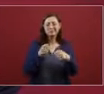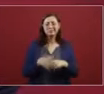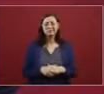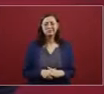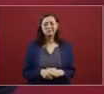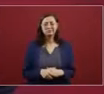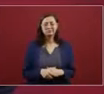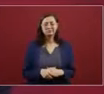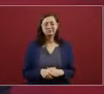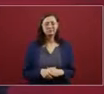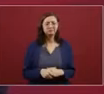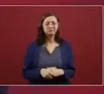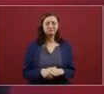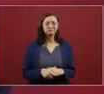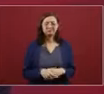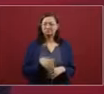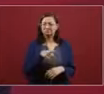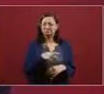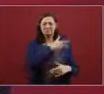han ejercido el periodismo